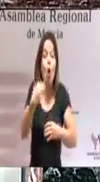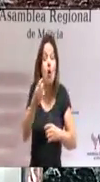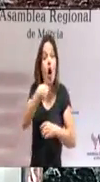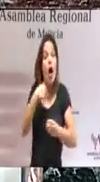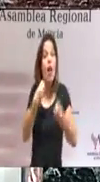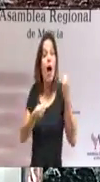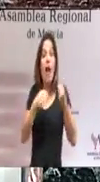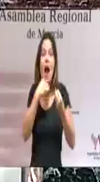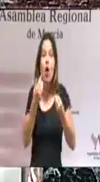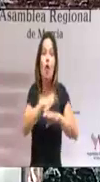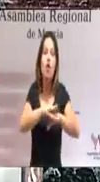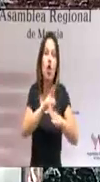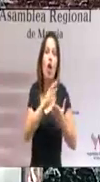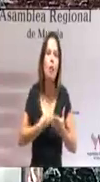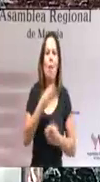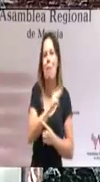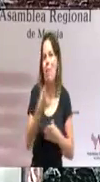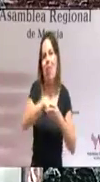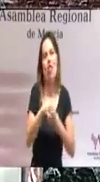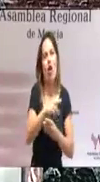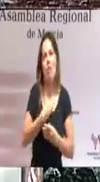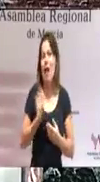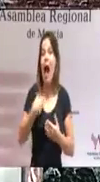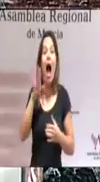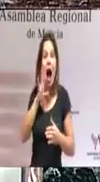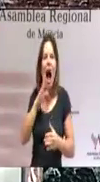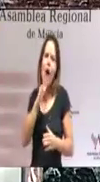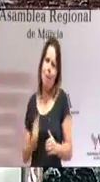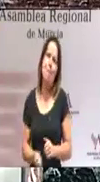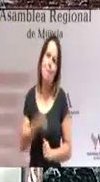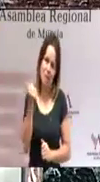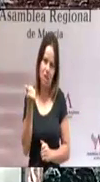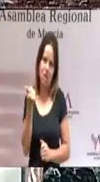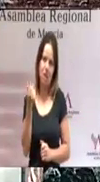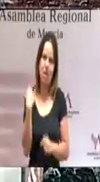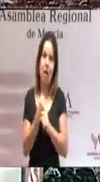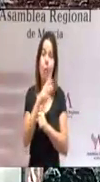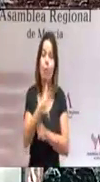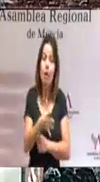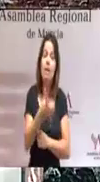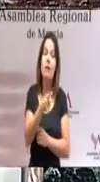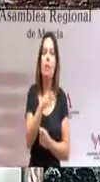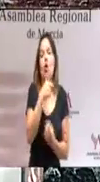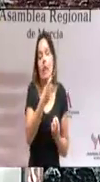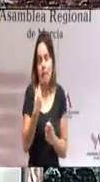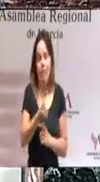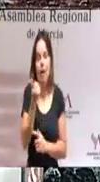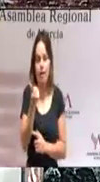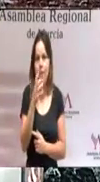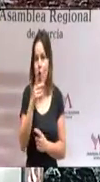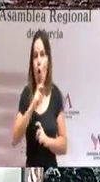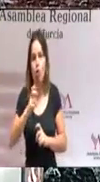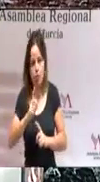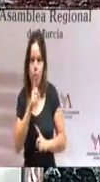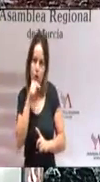el Mar Menor ha sido el Gobierno de la Región de Murcia y del Partido Popular. Antes y ahora más. Y porque las necesidades son mayores, por eso, no por otra